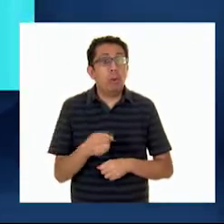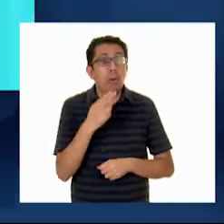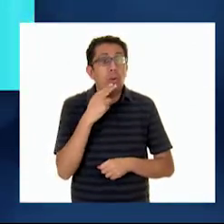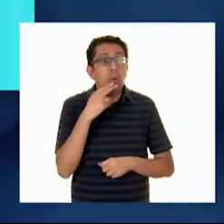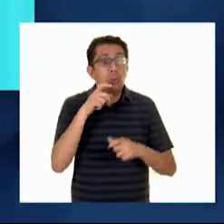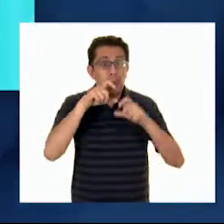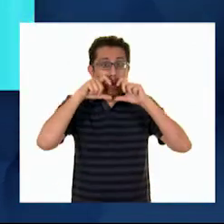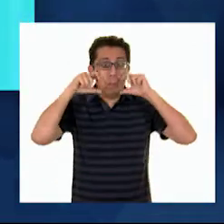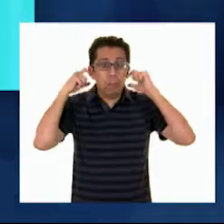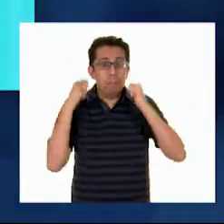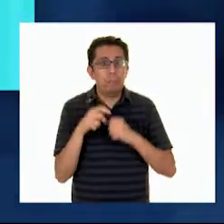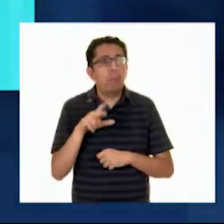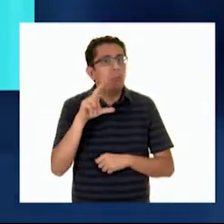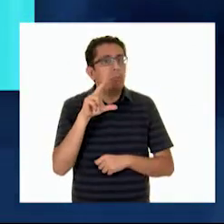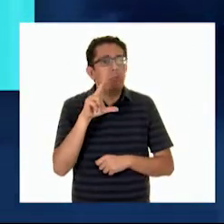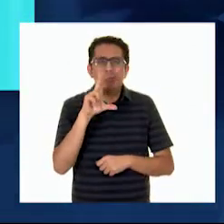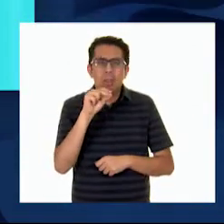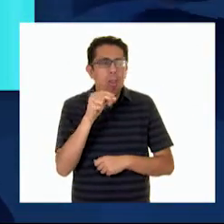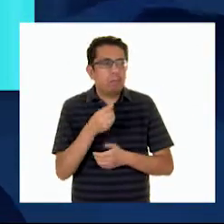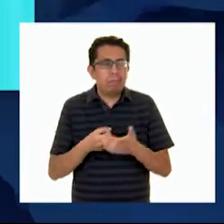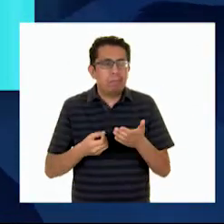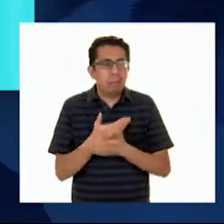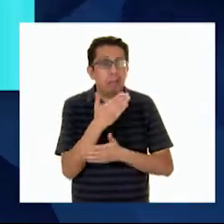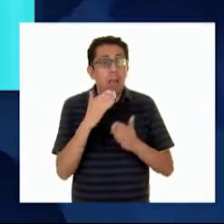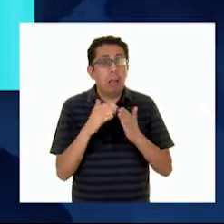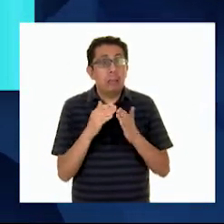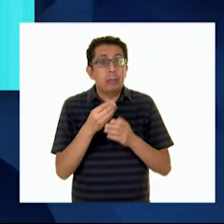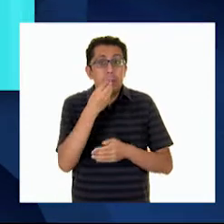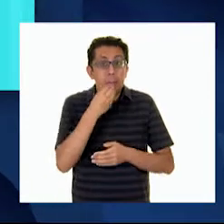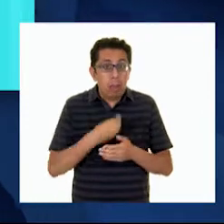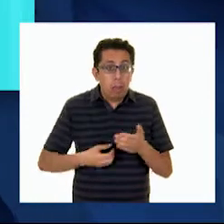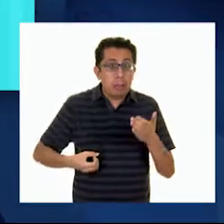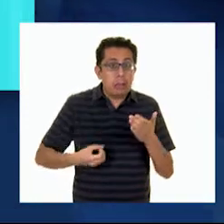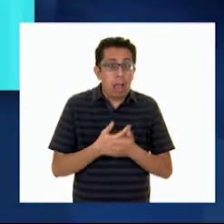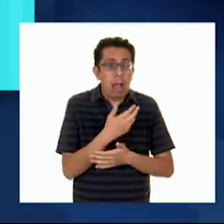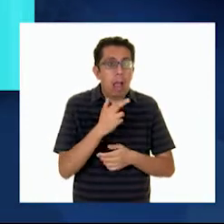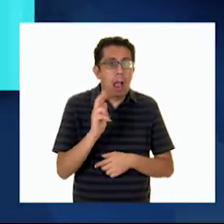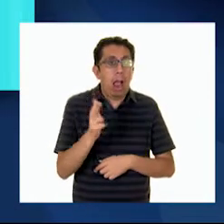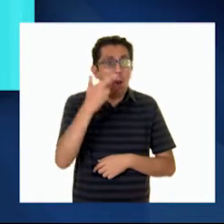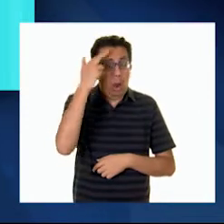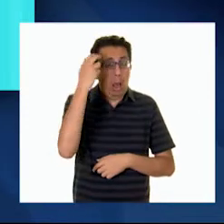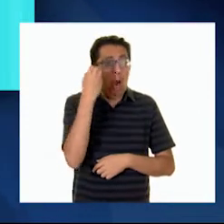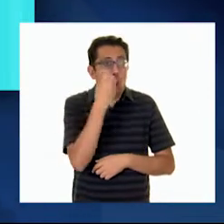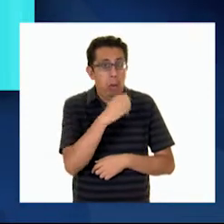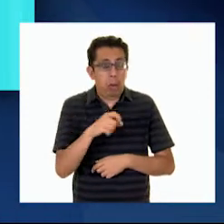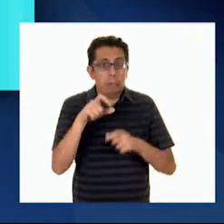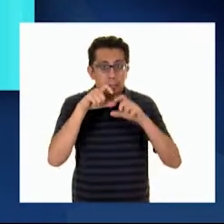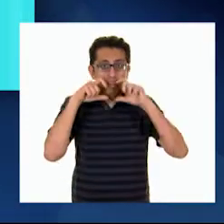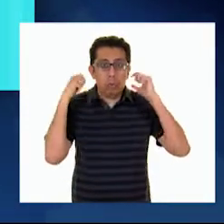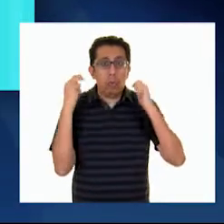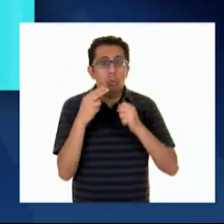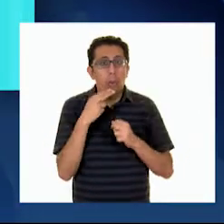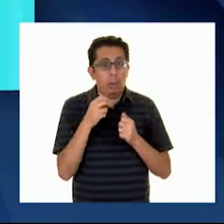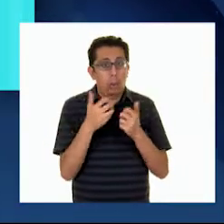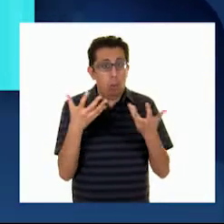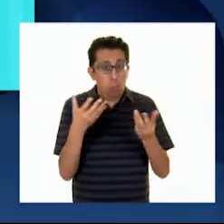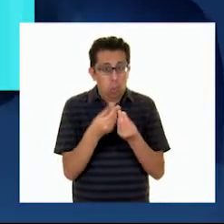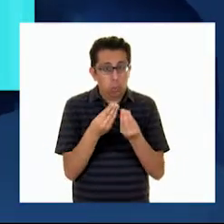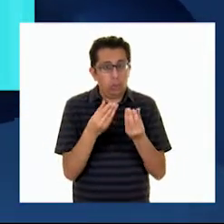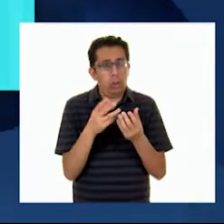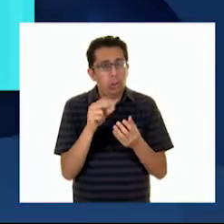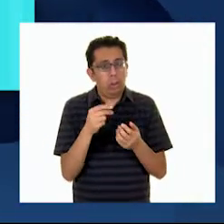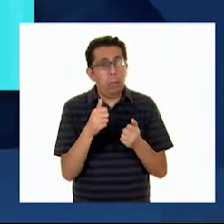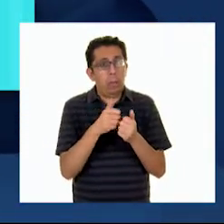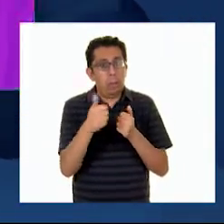Utiliza cubrebocas. No salgas de casa. Si tienes que hacerlo, recuerda que es obligatorio utilizarlo. Mantén una distancia mínima de un